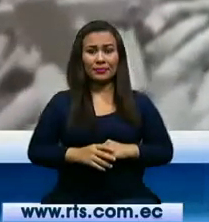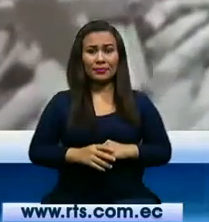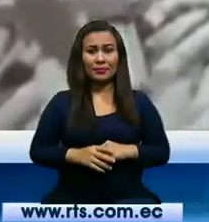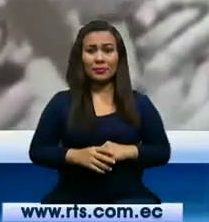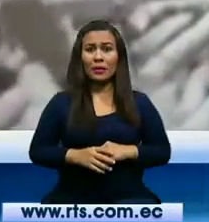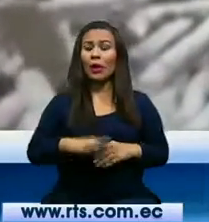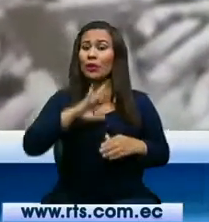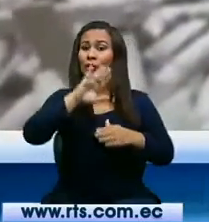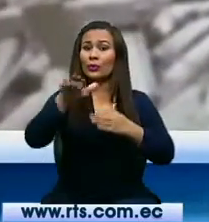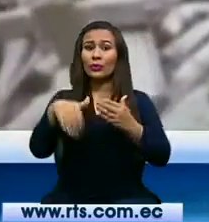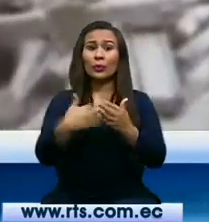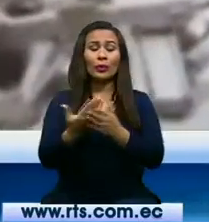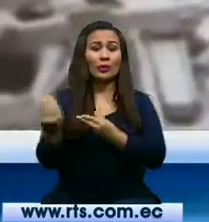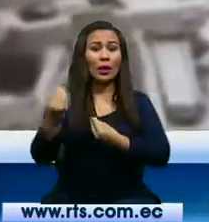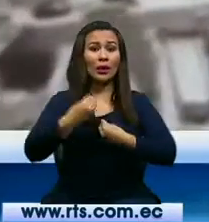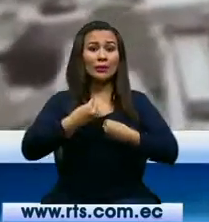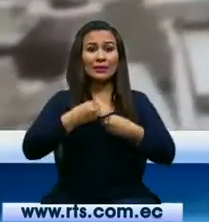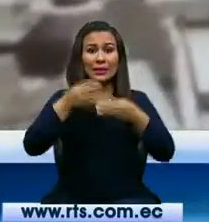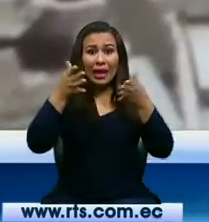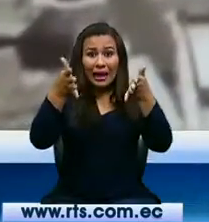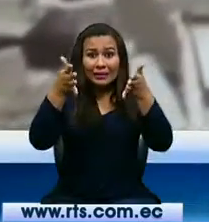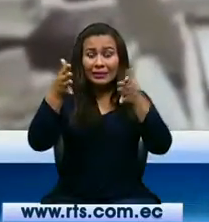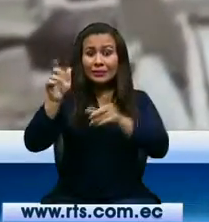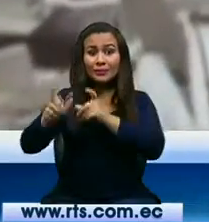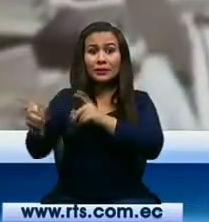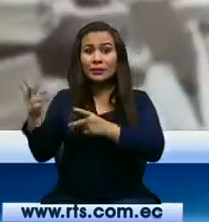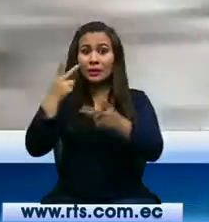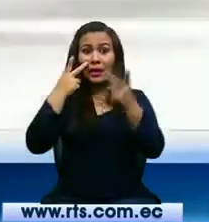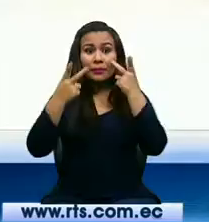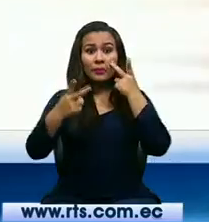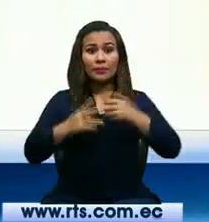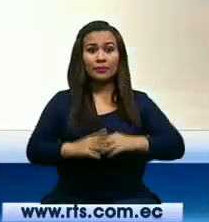Todo en medio de la atención de los presentes.